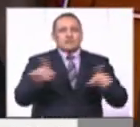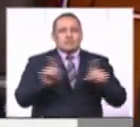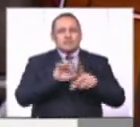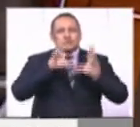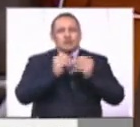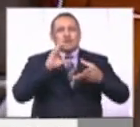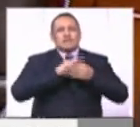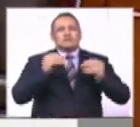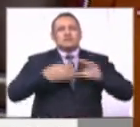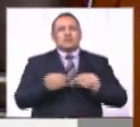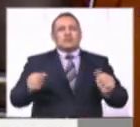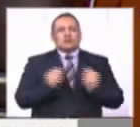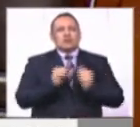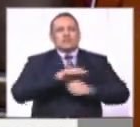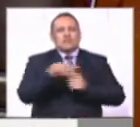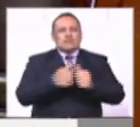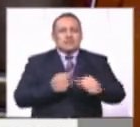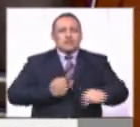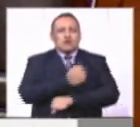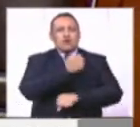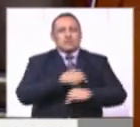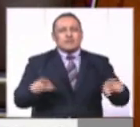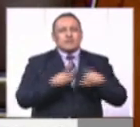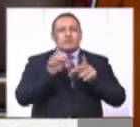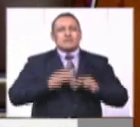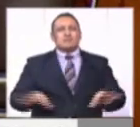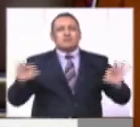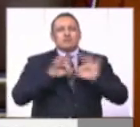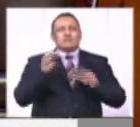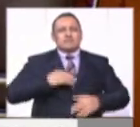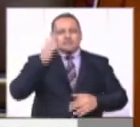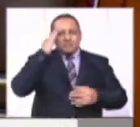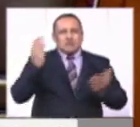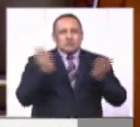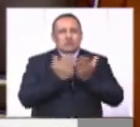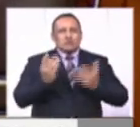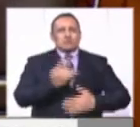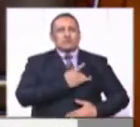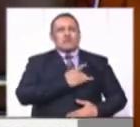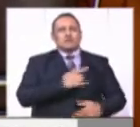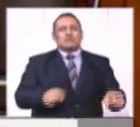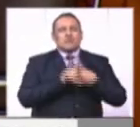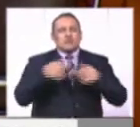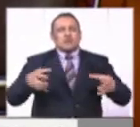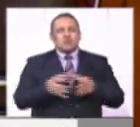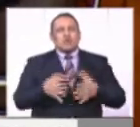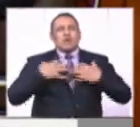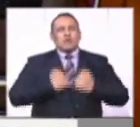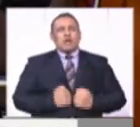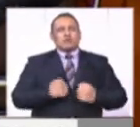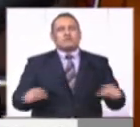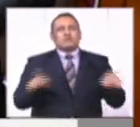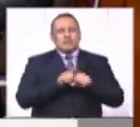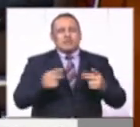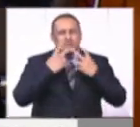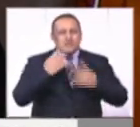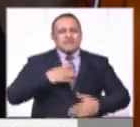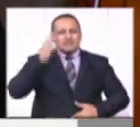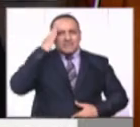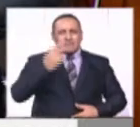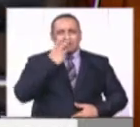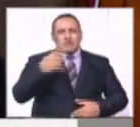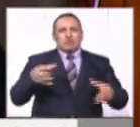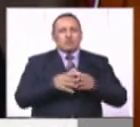está toda la historia detrás del golpe de estado es importante todos los estudiantes universitarios de facultad de derecho a nivel nacional que sepan de las